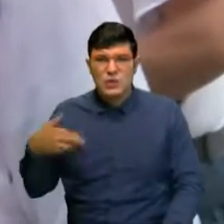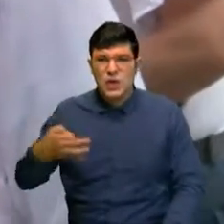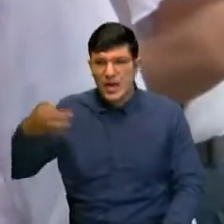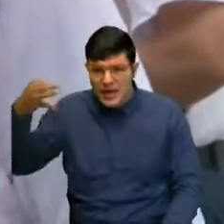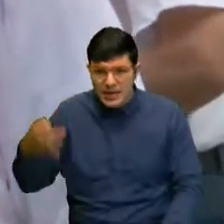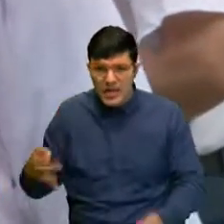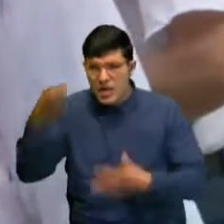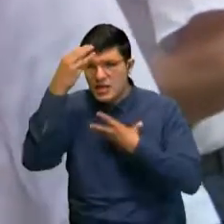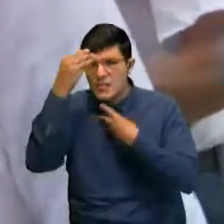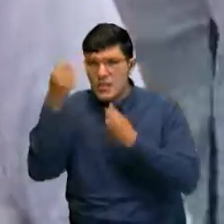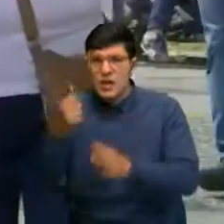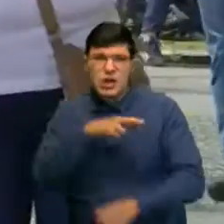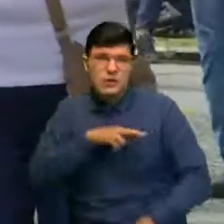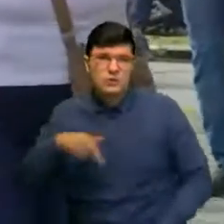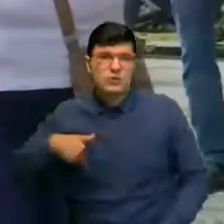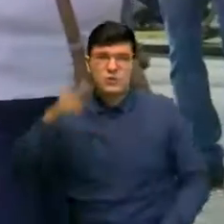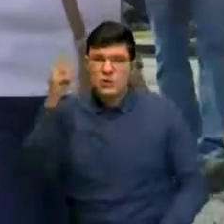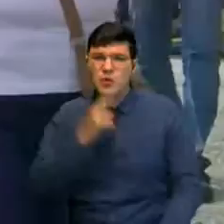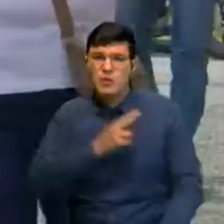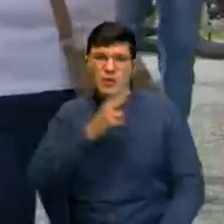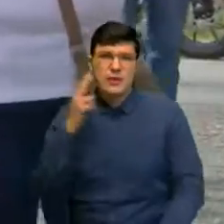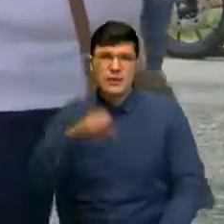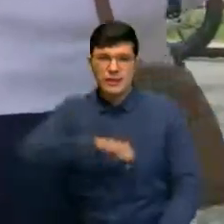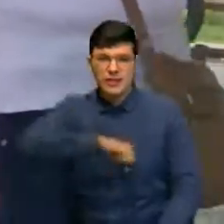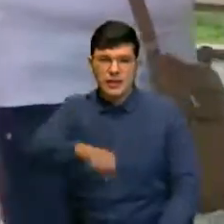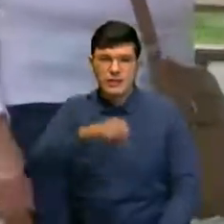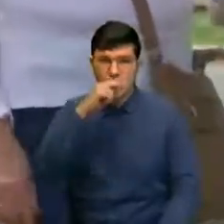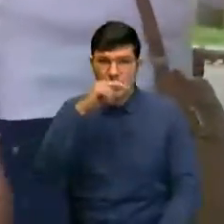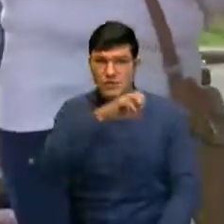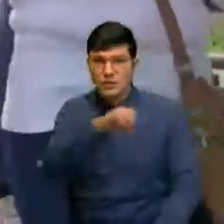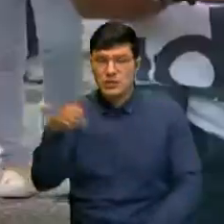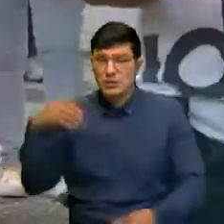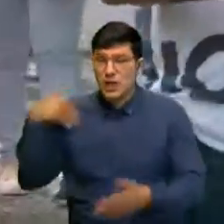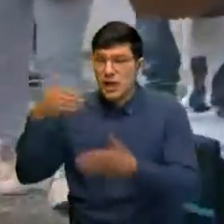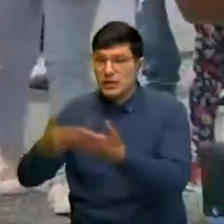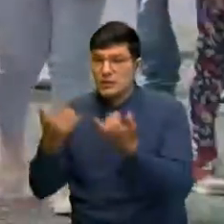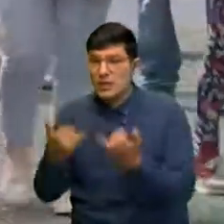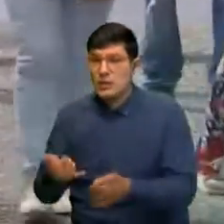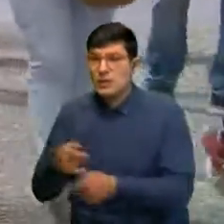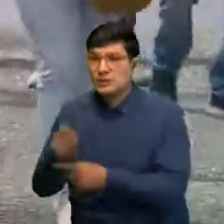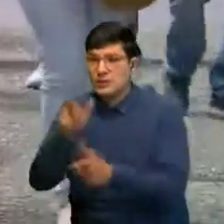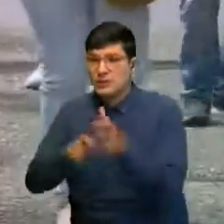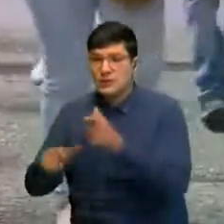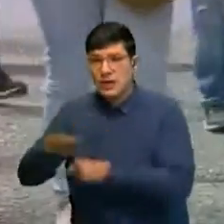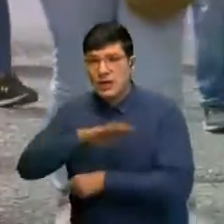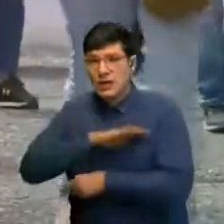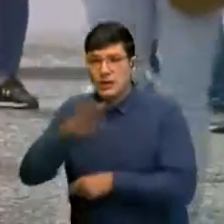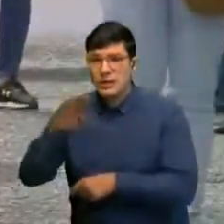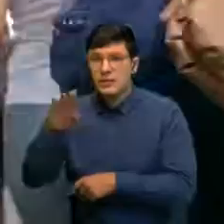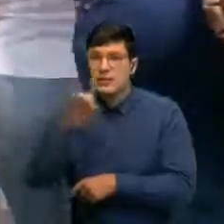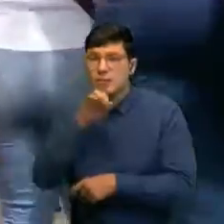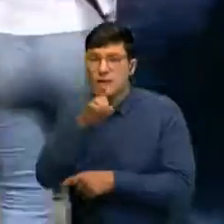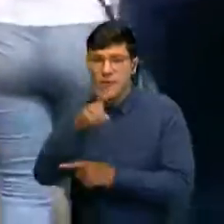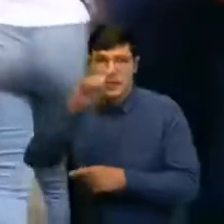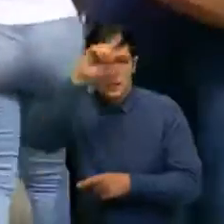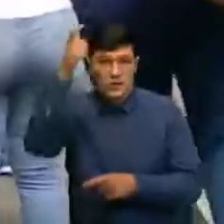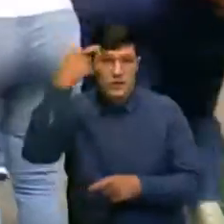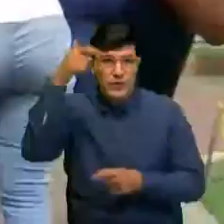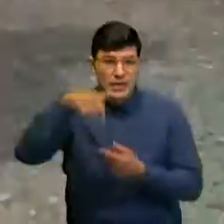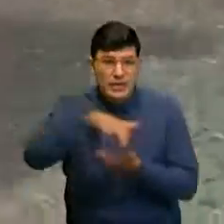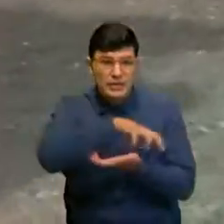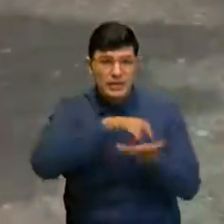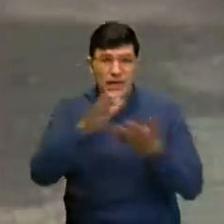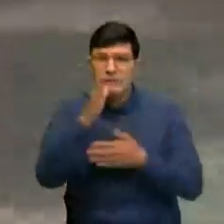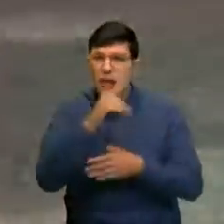estamos comprometidos con los derechos de los niños hasta el momento la alcaldía de bucaramanga y la gobernación de santander no se han pronunciado